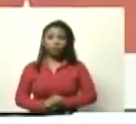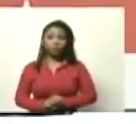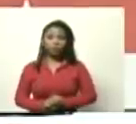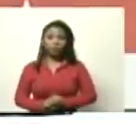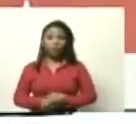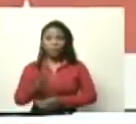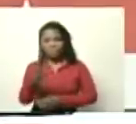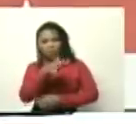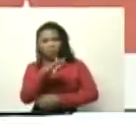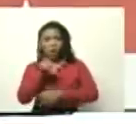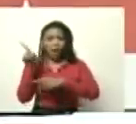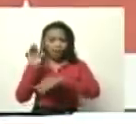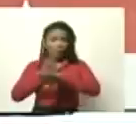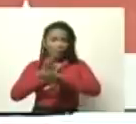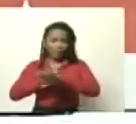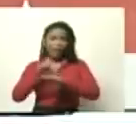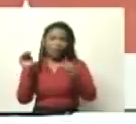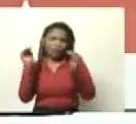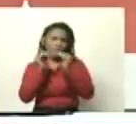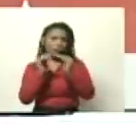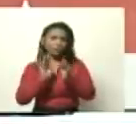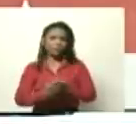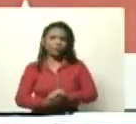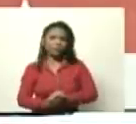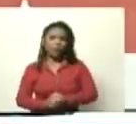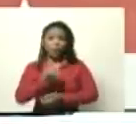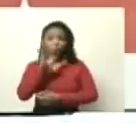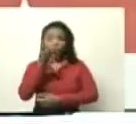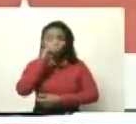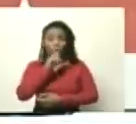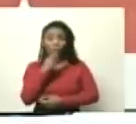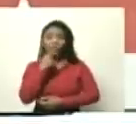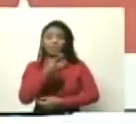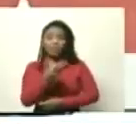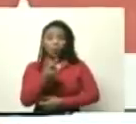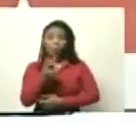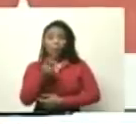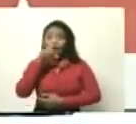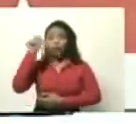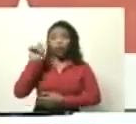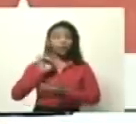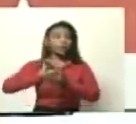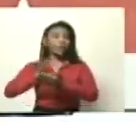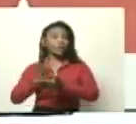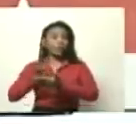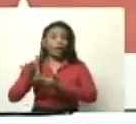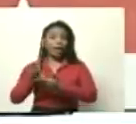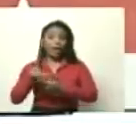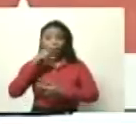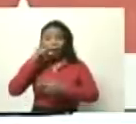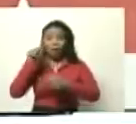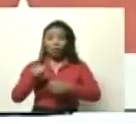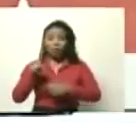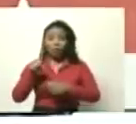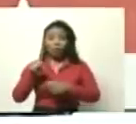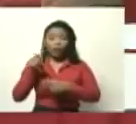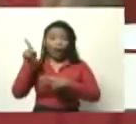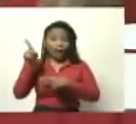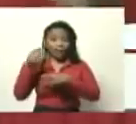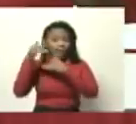Más o menos a este le va a pasar lo mismo. 4 años diciendo que Nicolás se va, y se va él y Nicolás se queda. ¿Qué